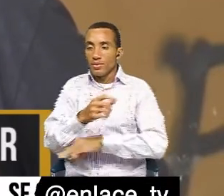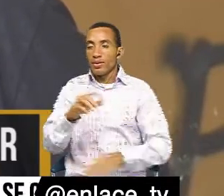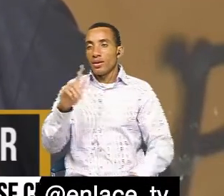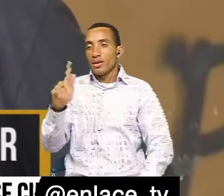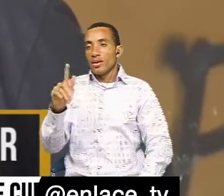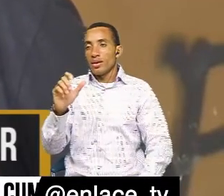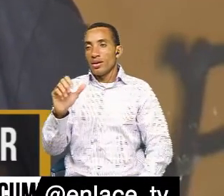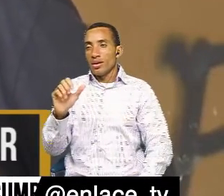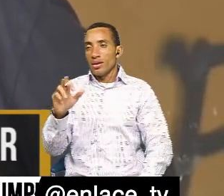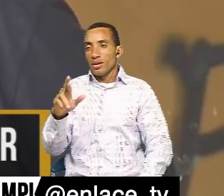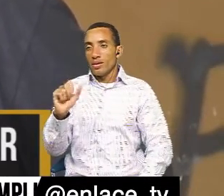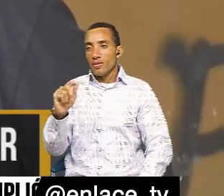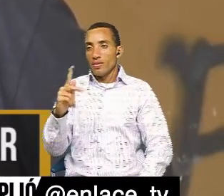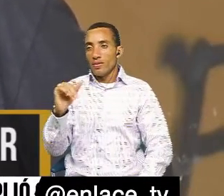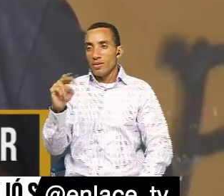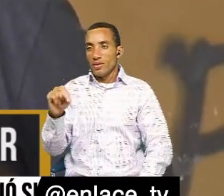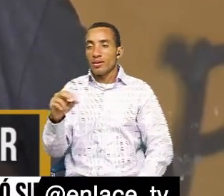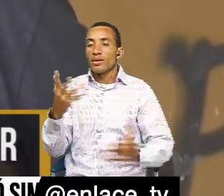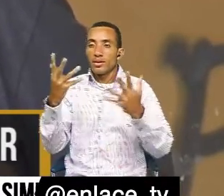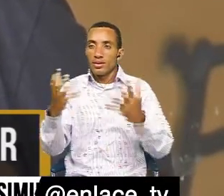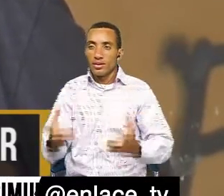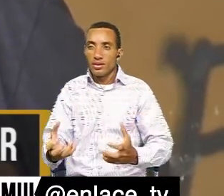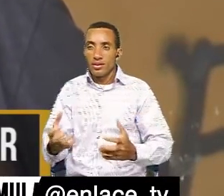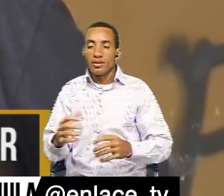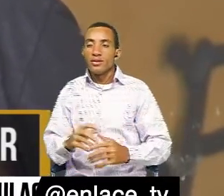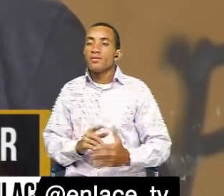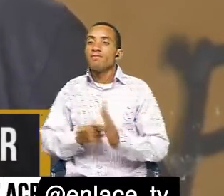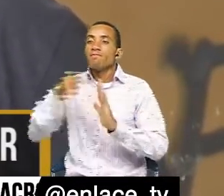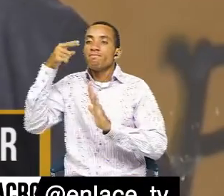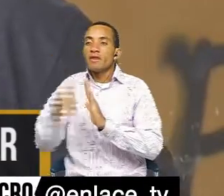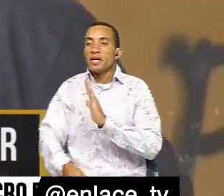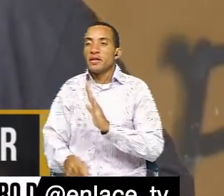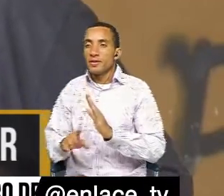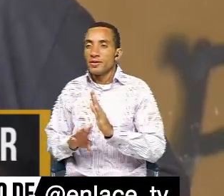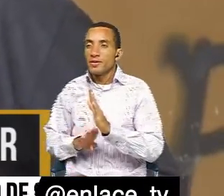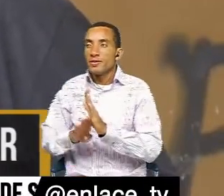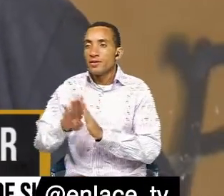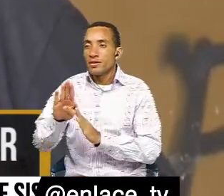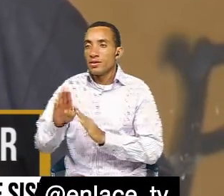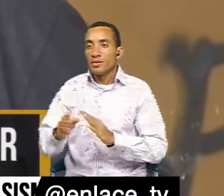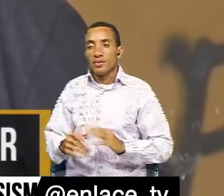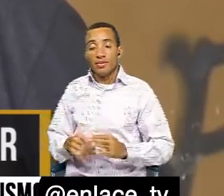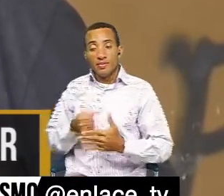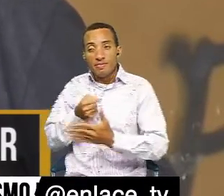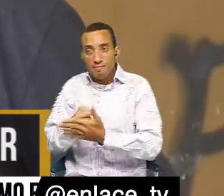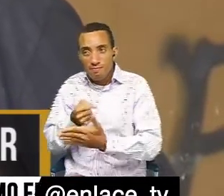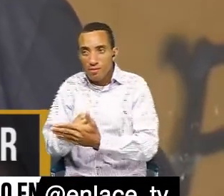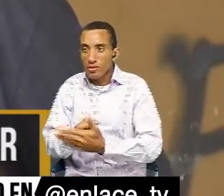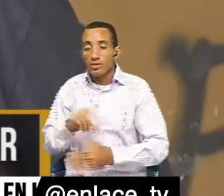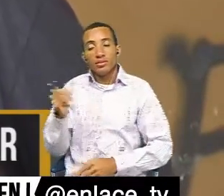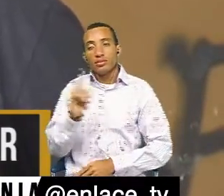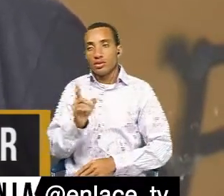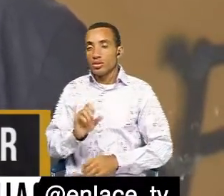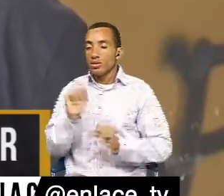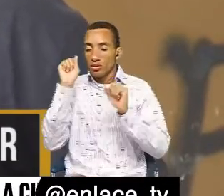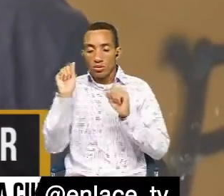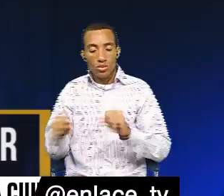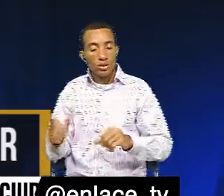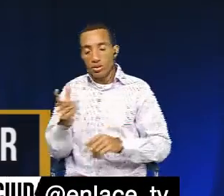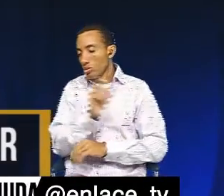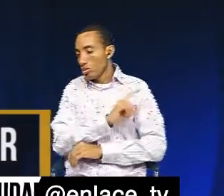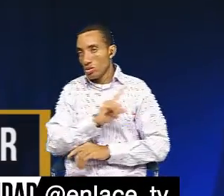atención de que quieren imponer el desarrollo, quieren imponer el fracking a como dé lugar y no podemos permitir ese tipo de violencia en nuestro